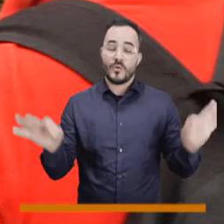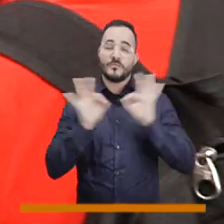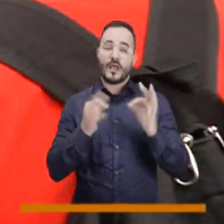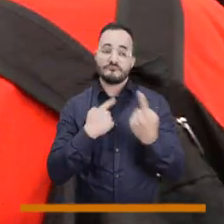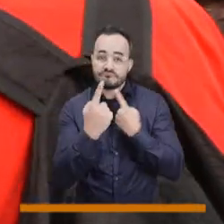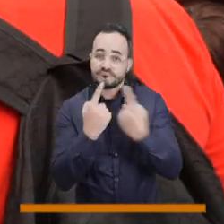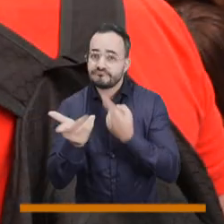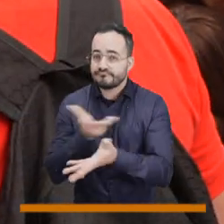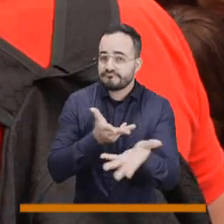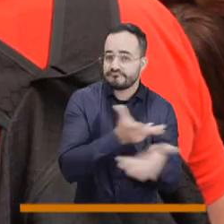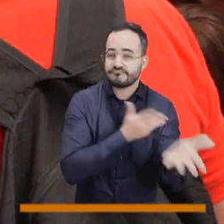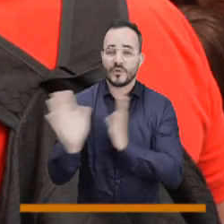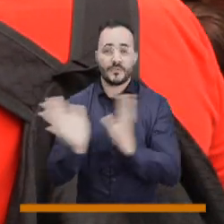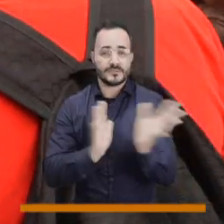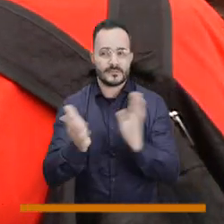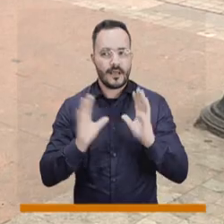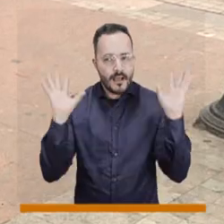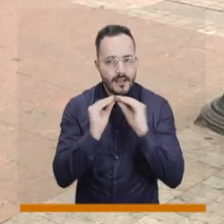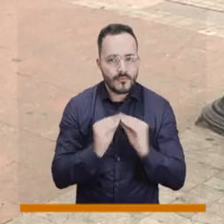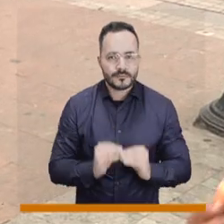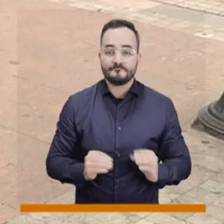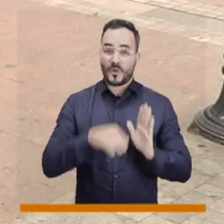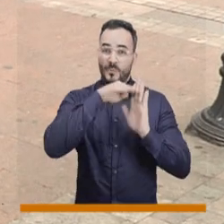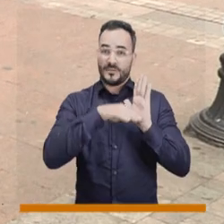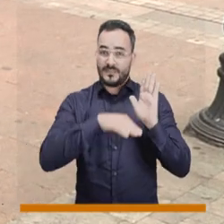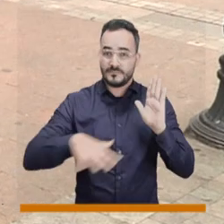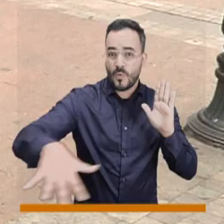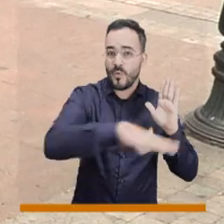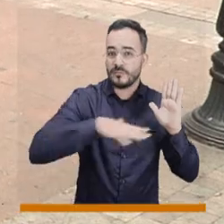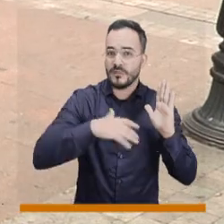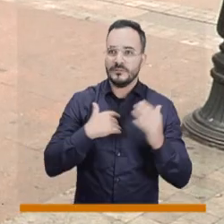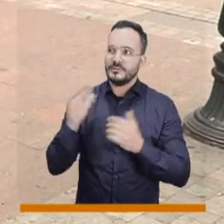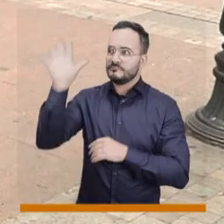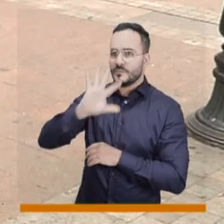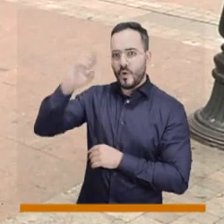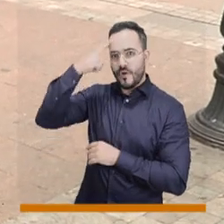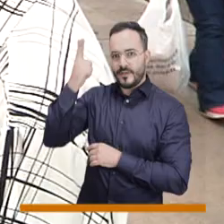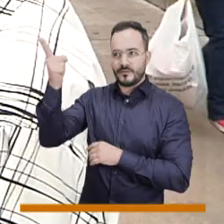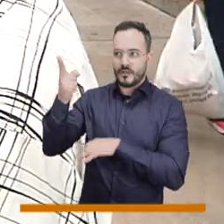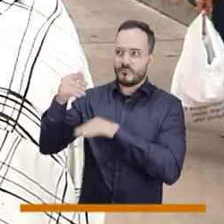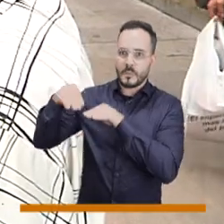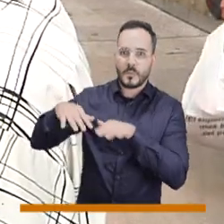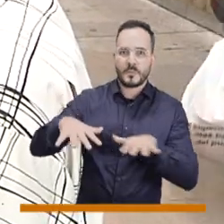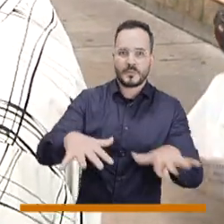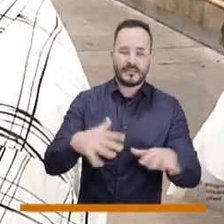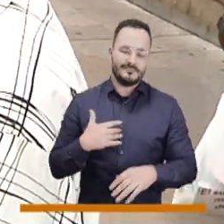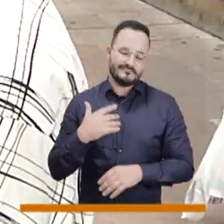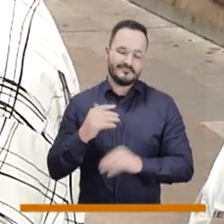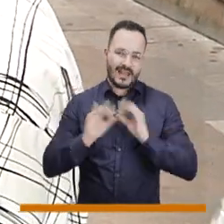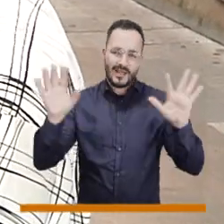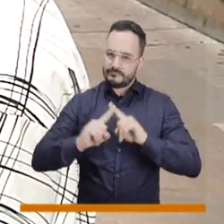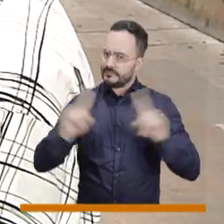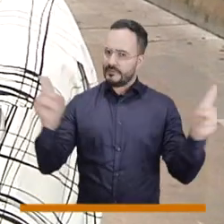país. Obviamente las políticas públicas que se están planteando en el orden nacional son completamente diferentes a las que se venían desarrollando